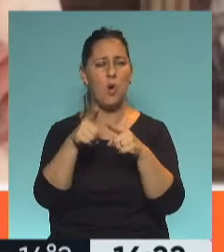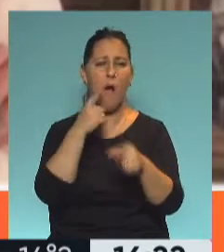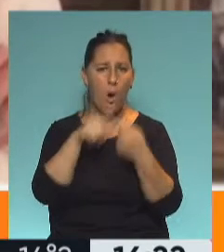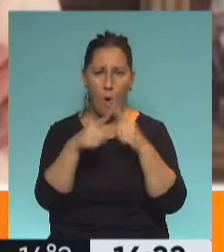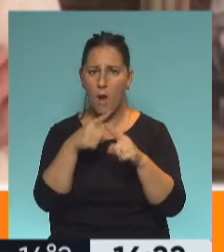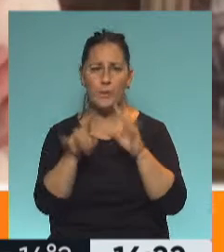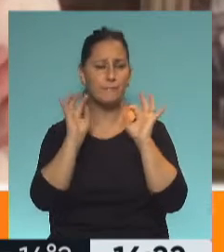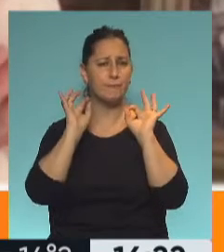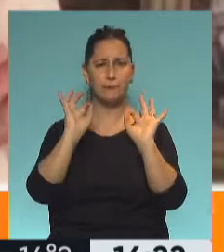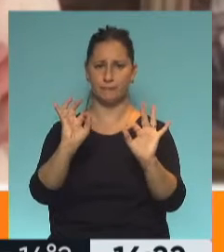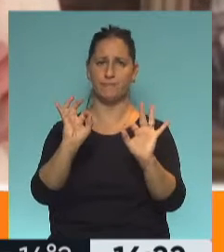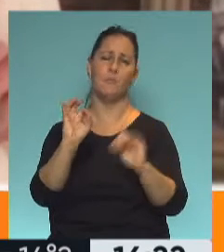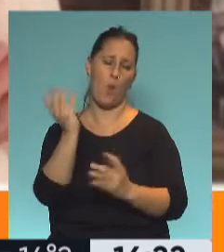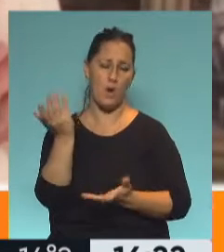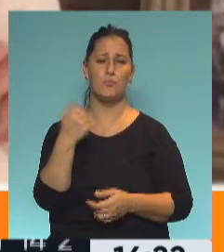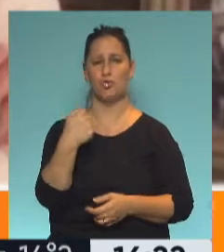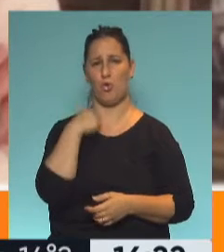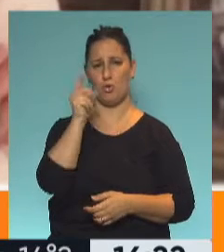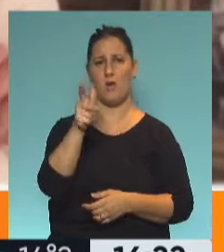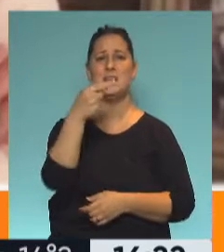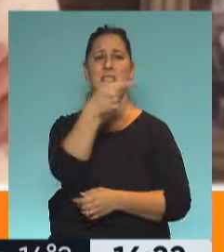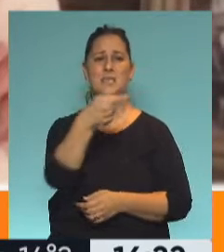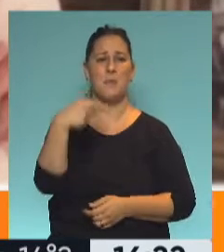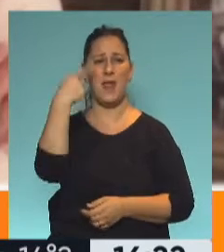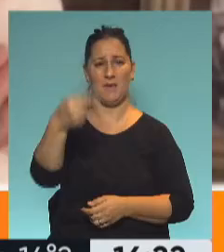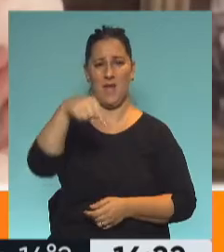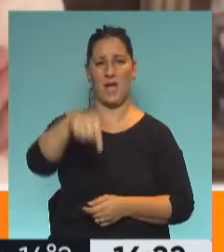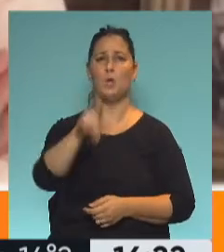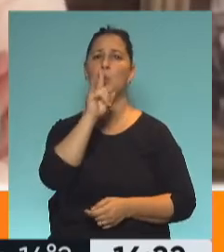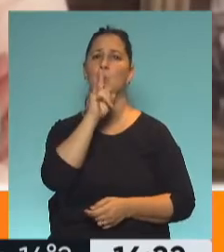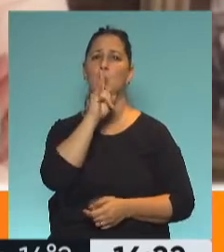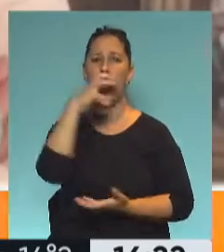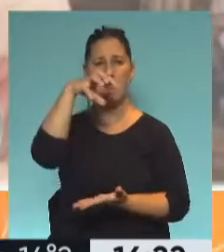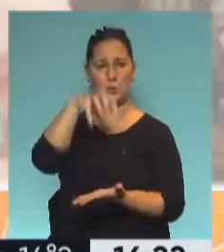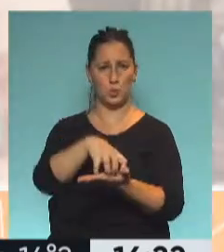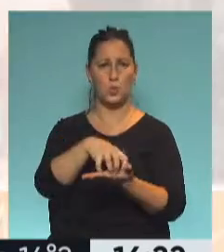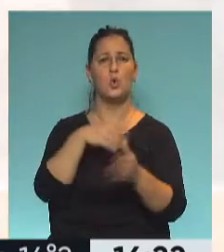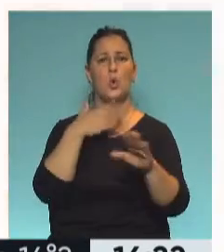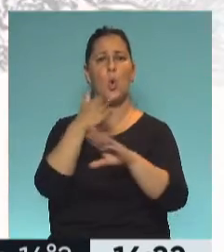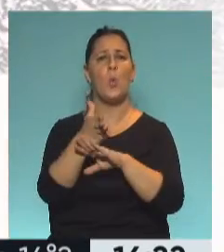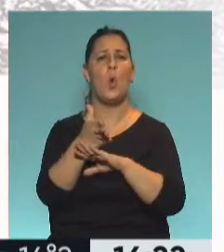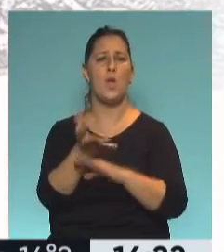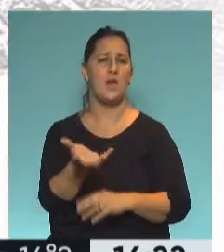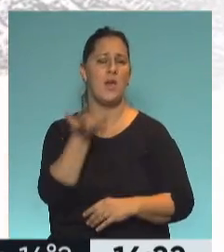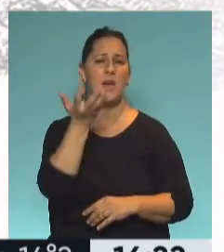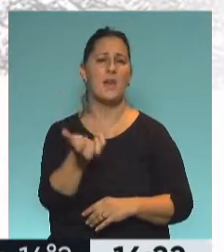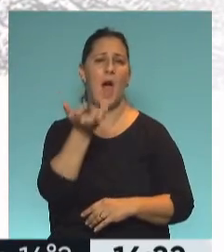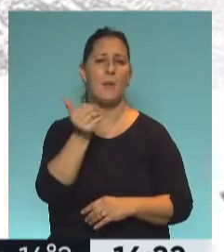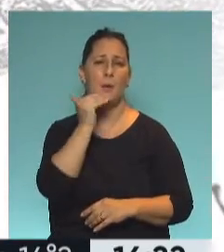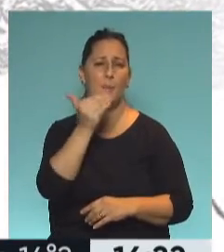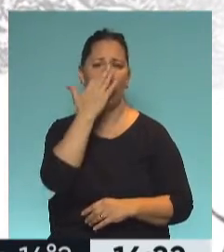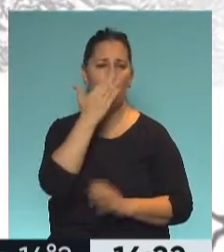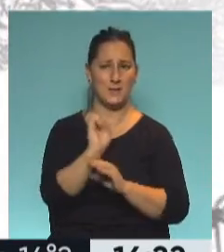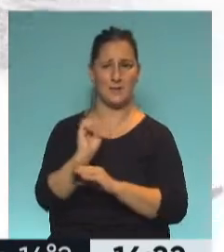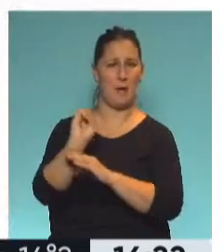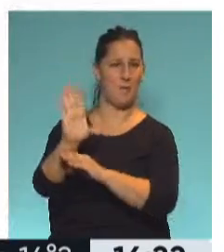acuerdo, le digo, bueno, Clau, la semana que viene, acá en Tucumán hay un estudio, voy a grabar mi parte y después te mando todo.